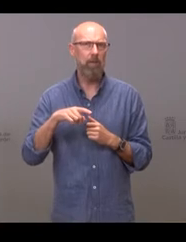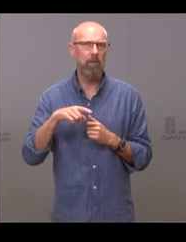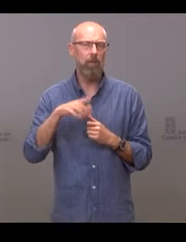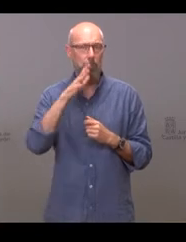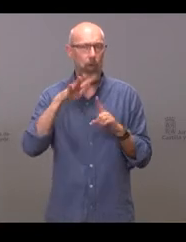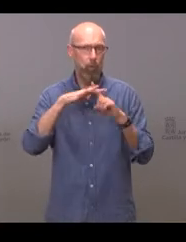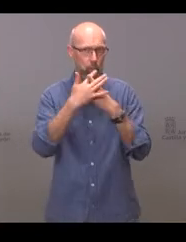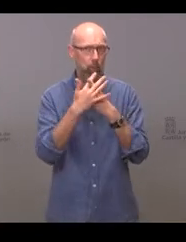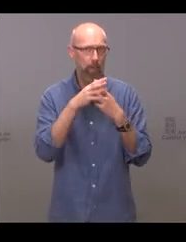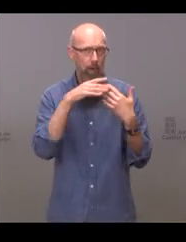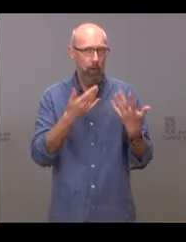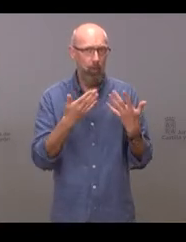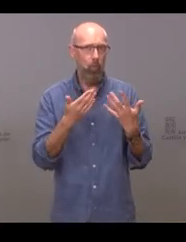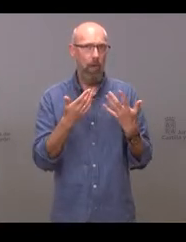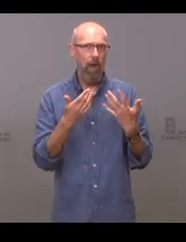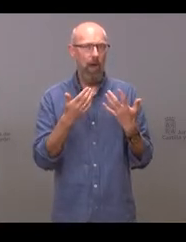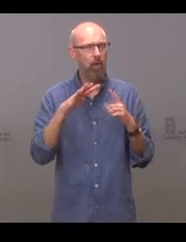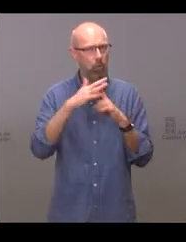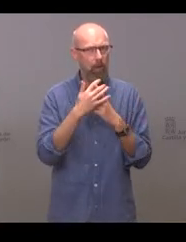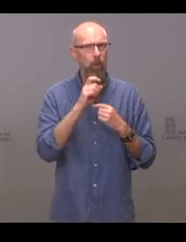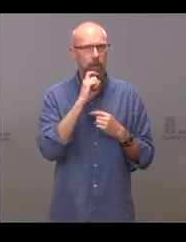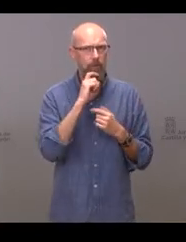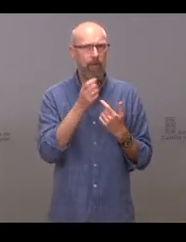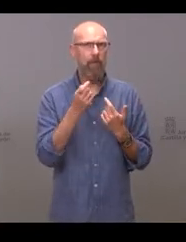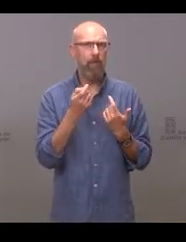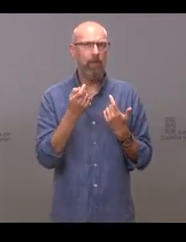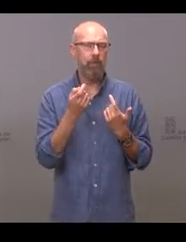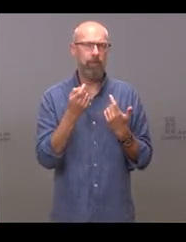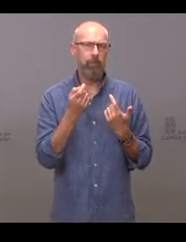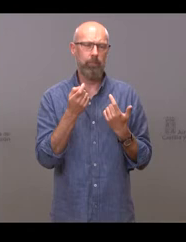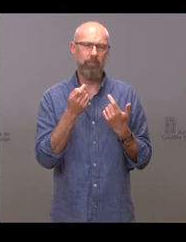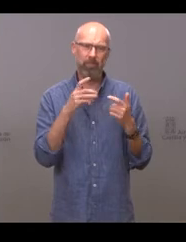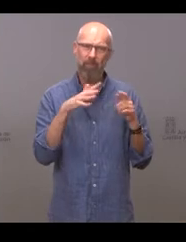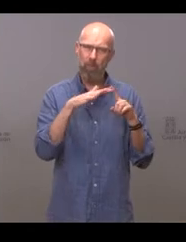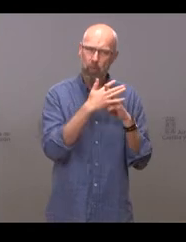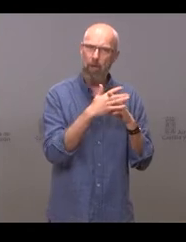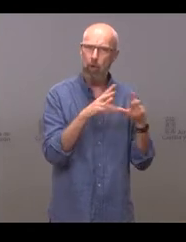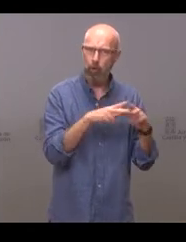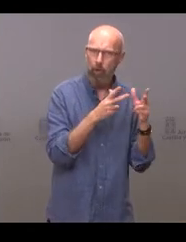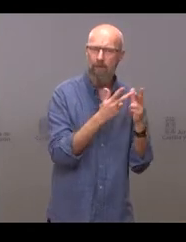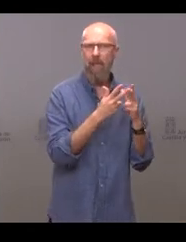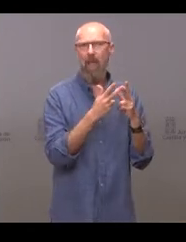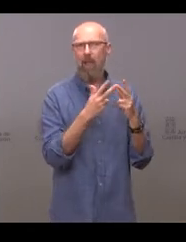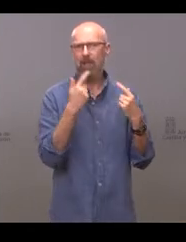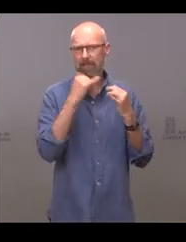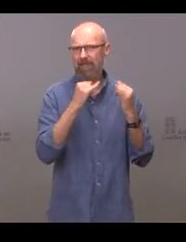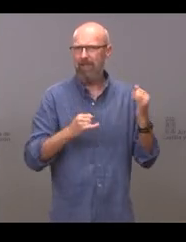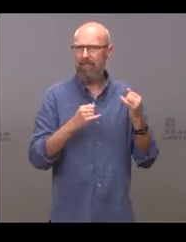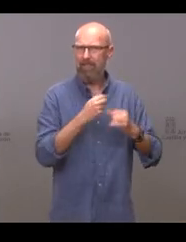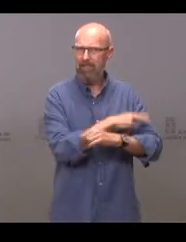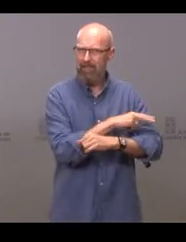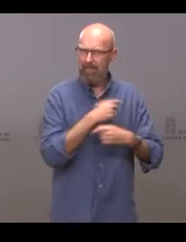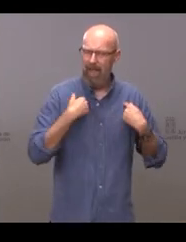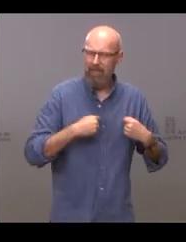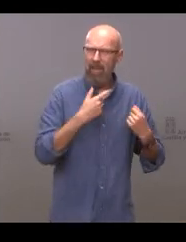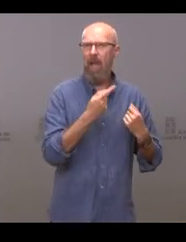estábamos atravesando una situación complicada no es tan difícil de la social sanitaria y económica que realmente ha hecho que